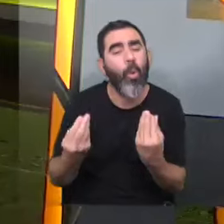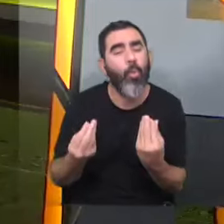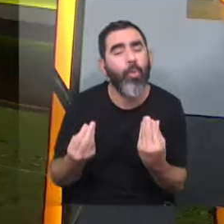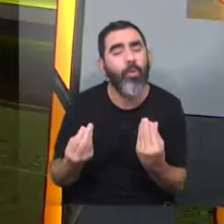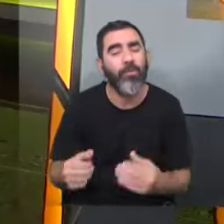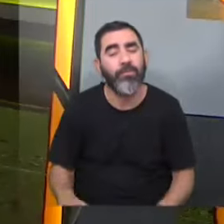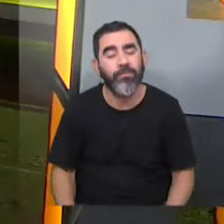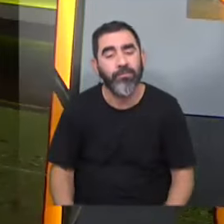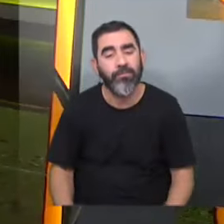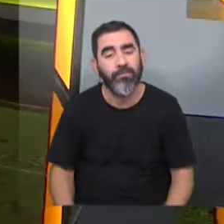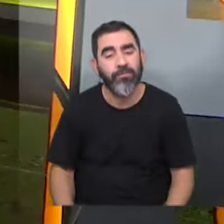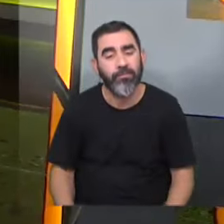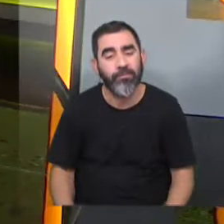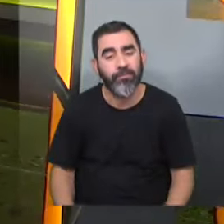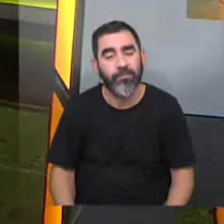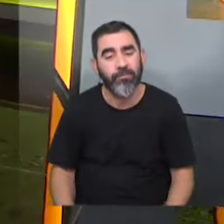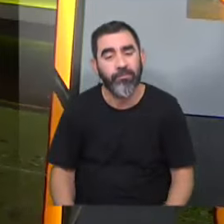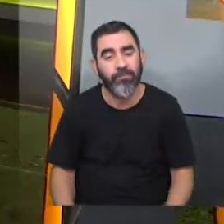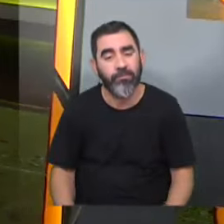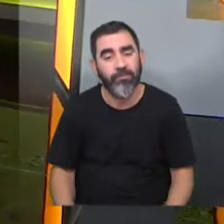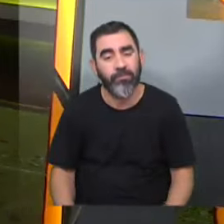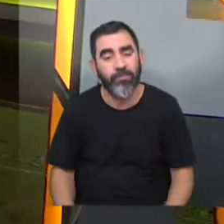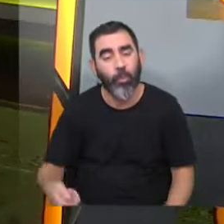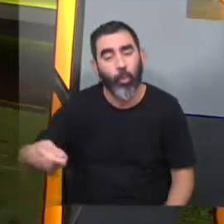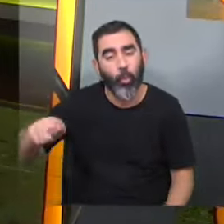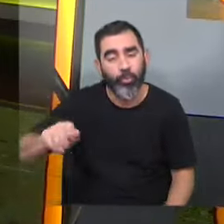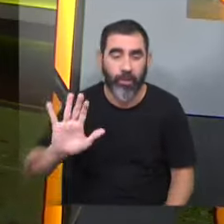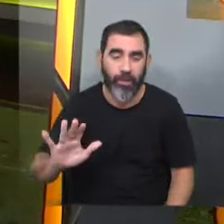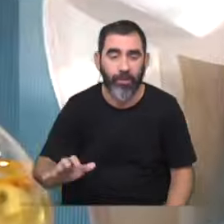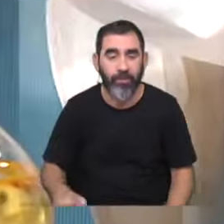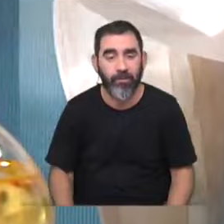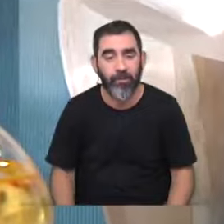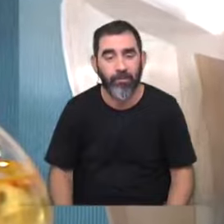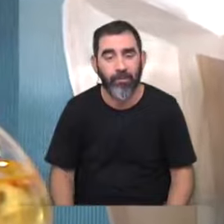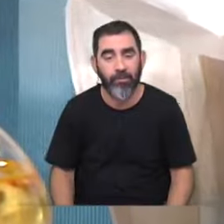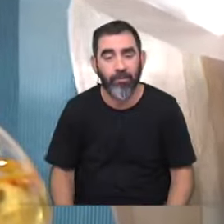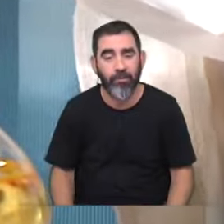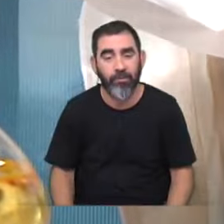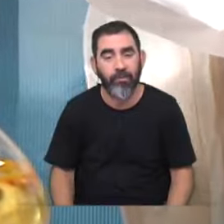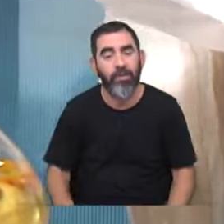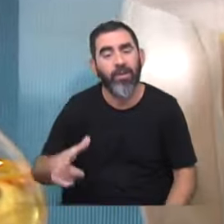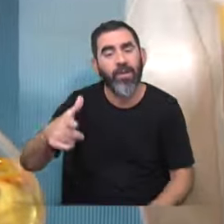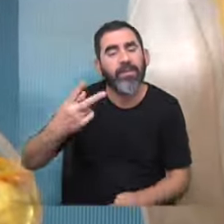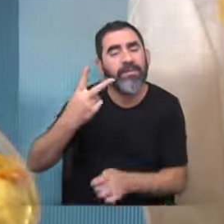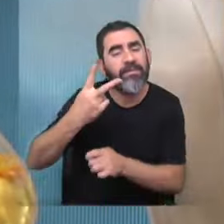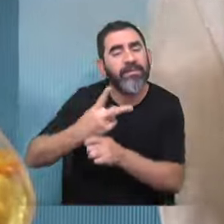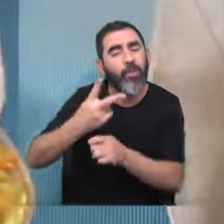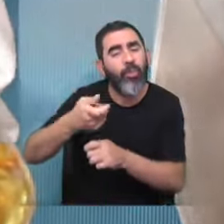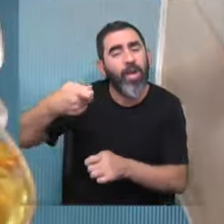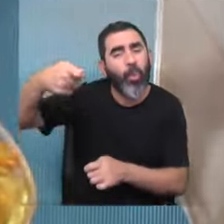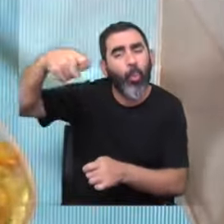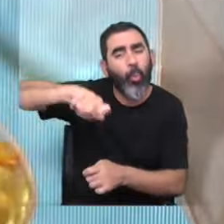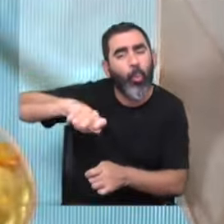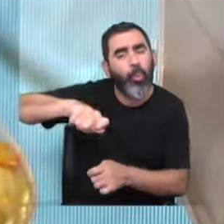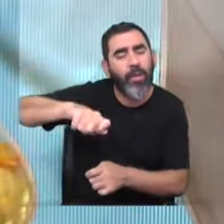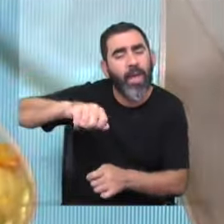¿Qué tengo que hacer? A ver, Ámbar, capaz que uso la cuchara, ¿te parece? Ponemos. ¿Y qué pasa cuando yo pongo la segunda cucharada